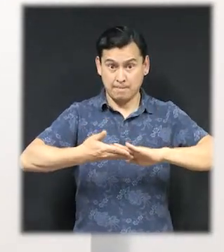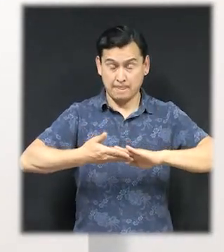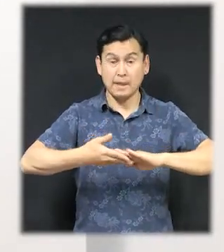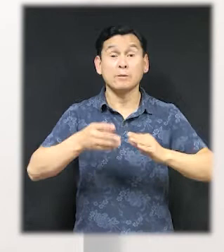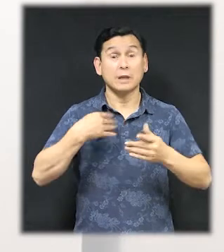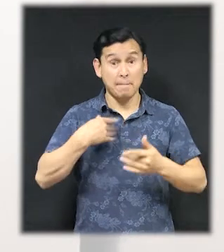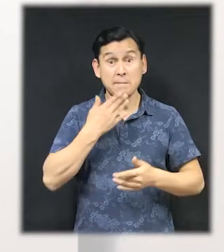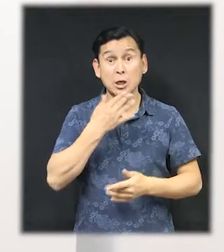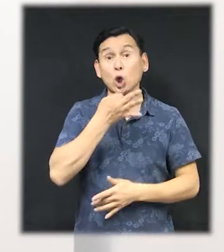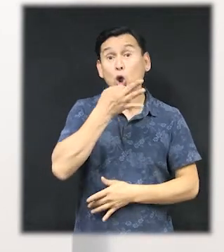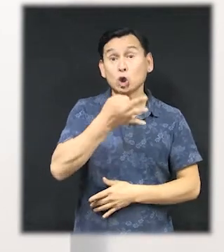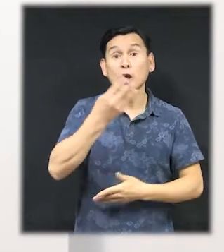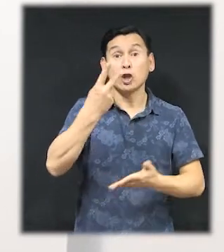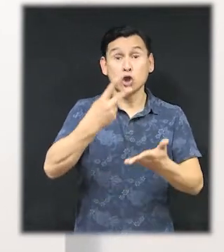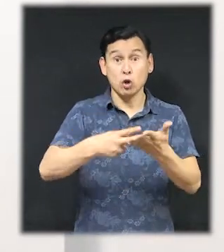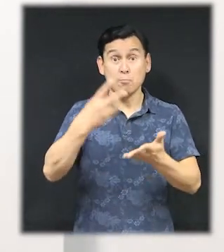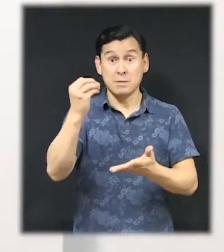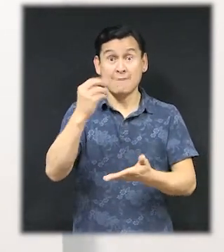en el Hospital Regional